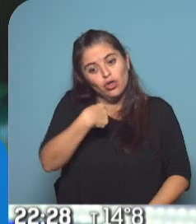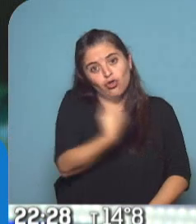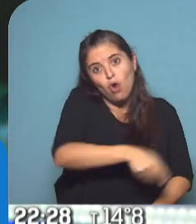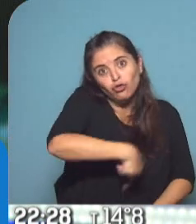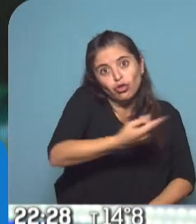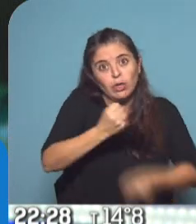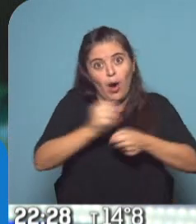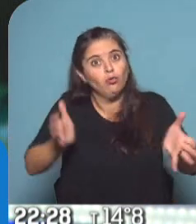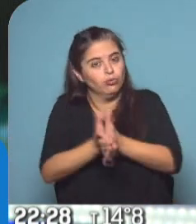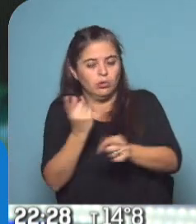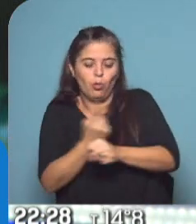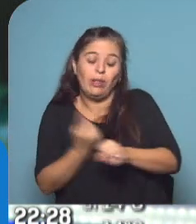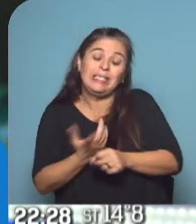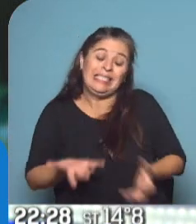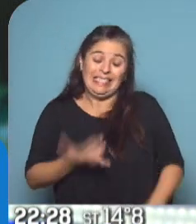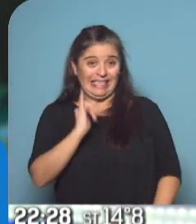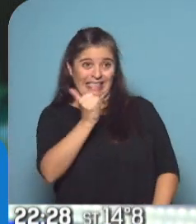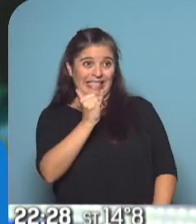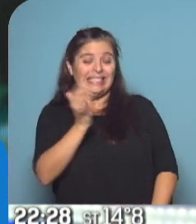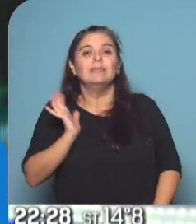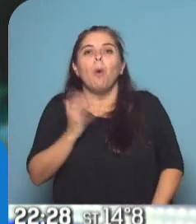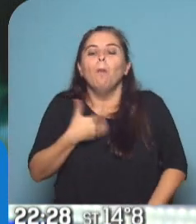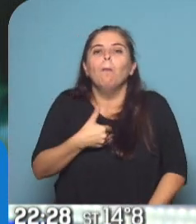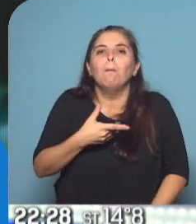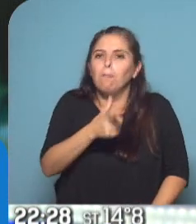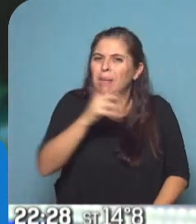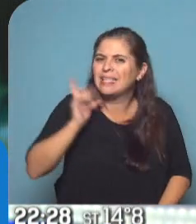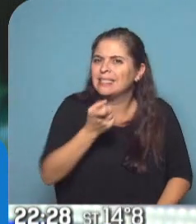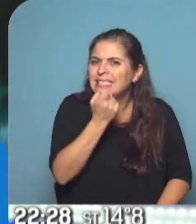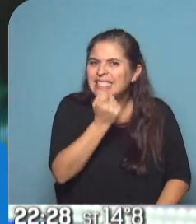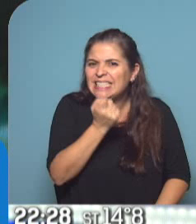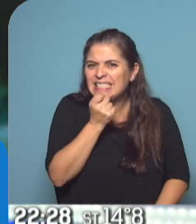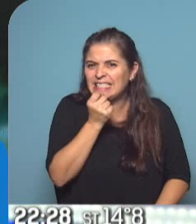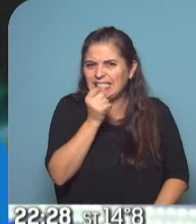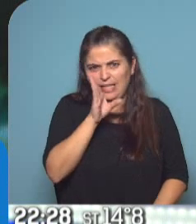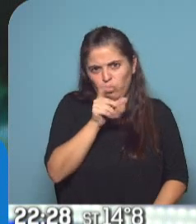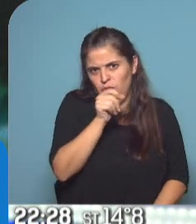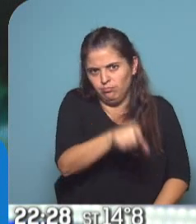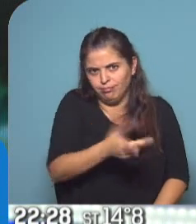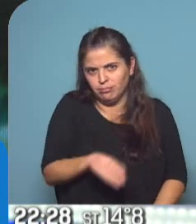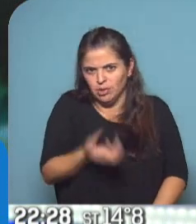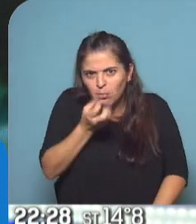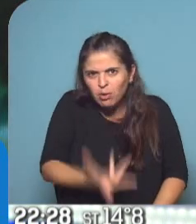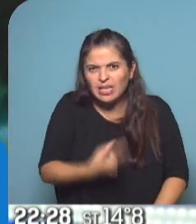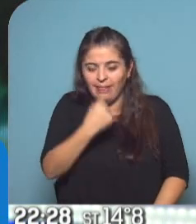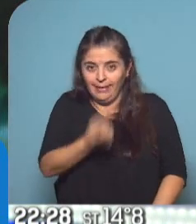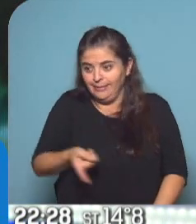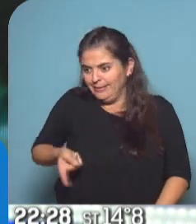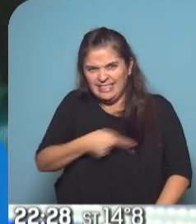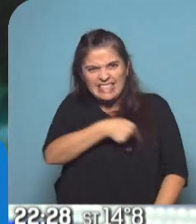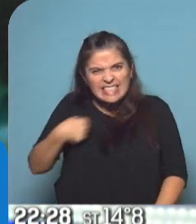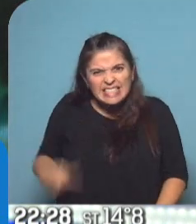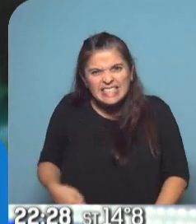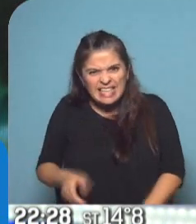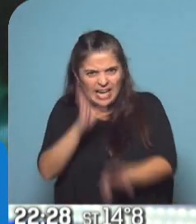lo que pasa es que también suena un poco a un sistema al gusto que eeuu plantee que los chinos hacen es piensas que con todo lo que ha